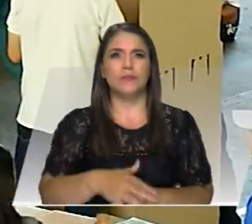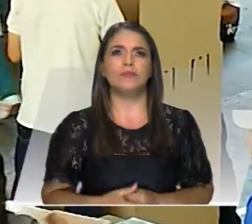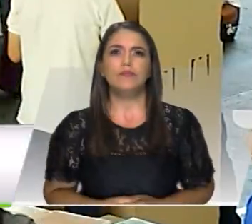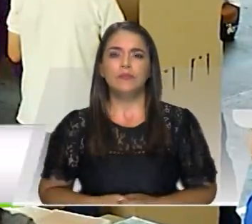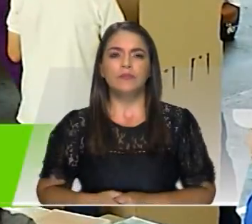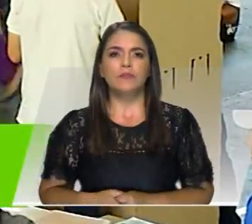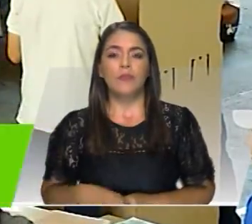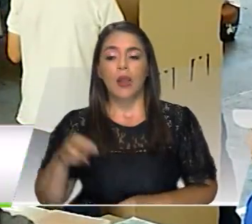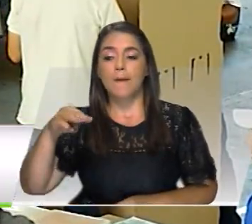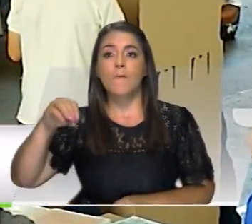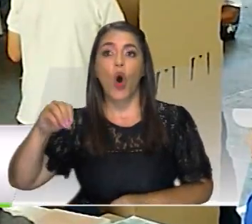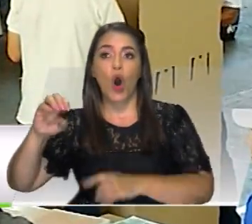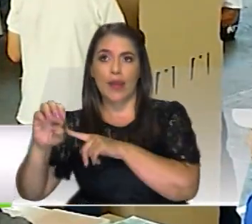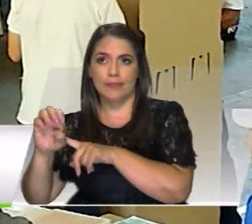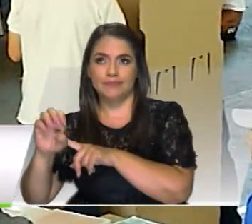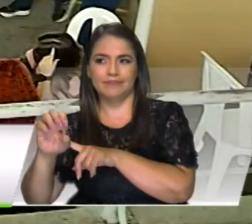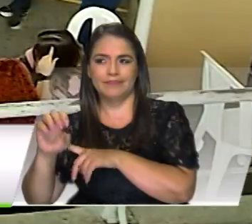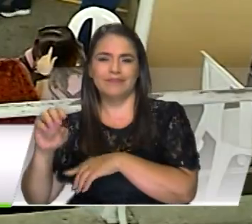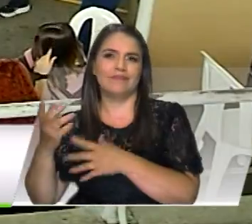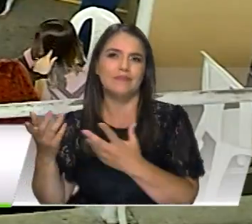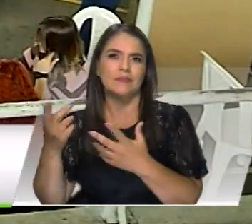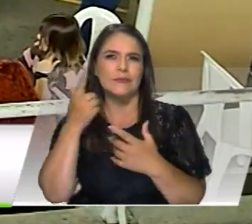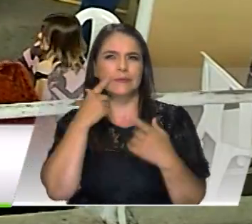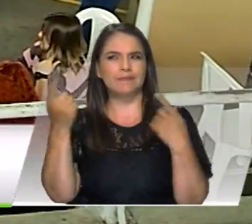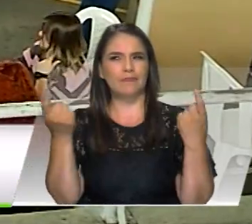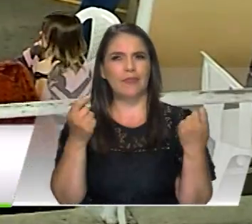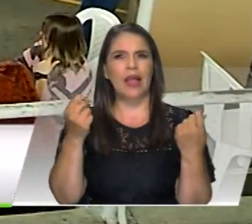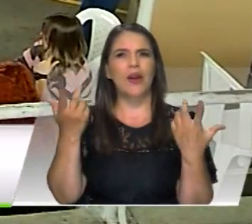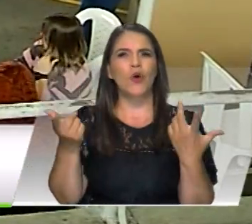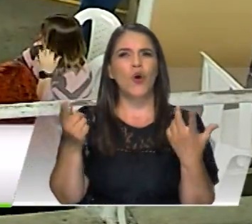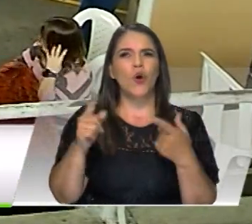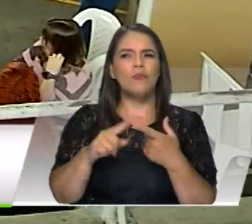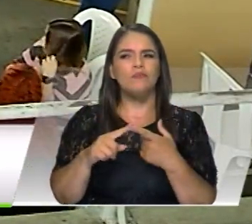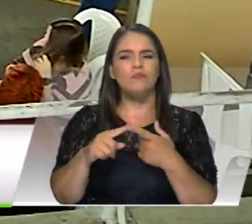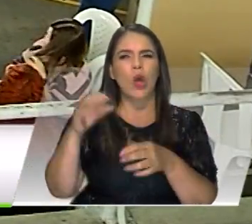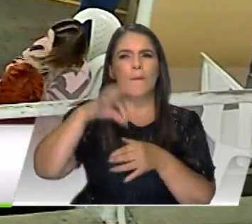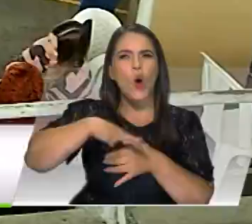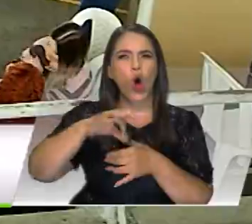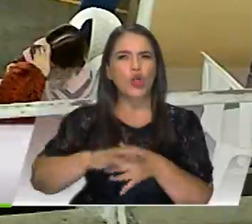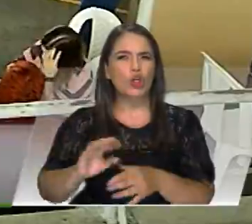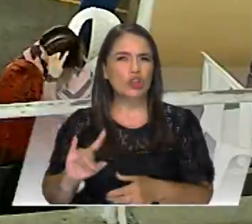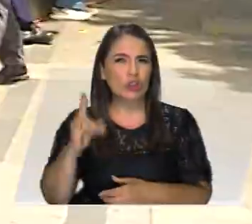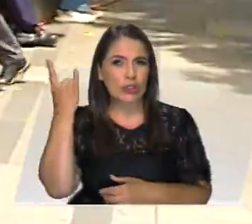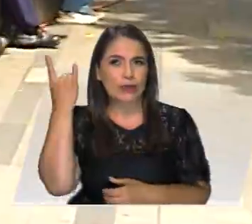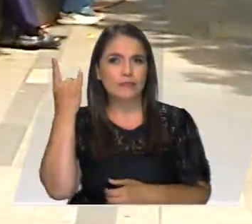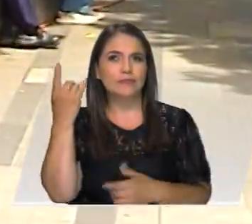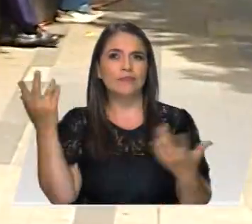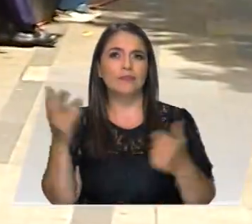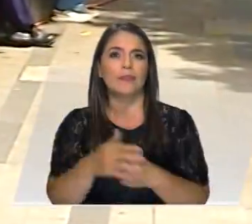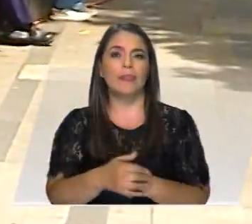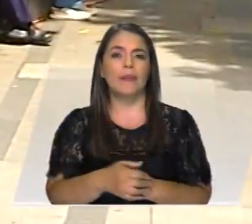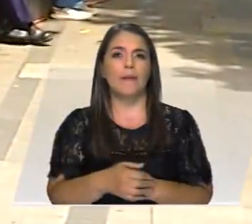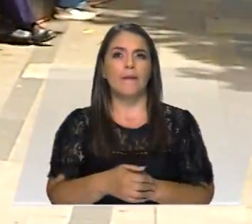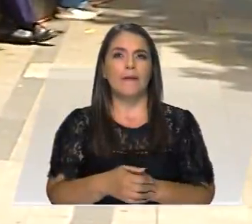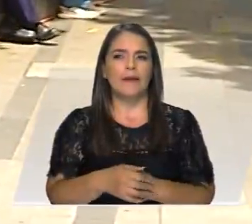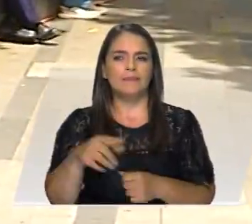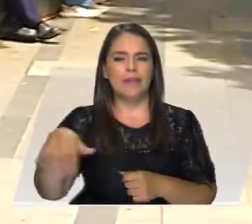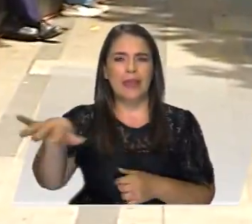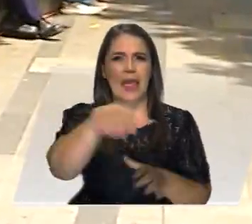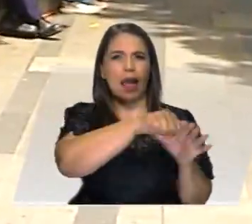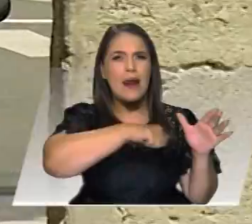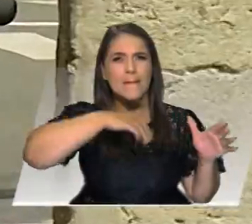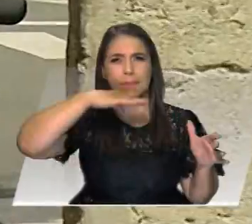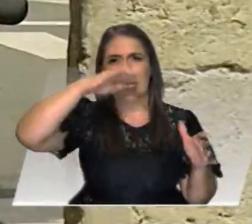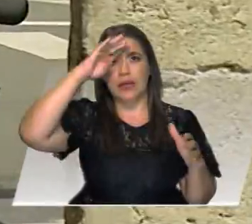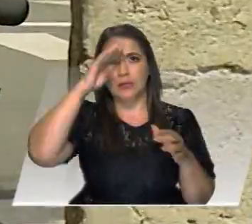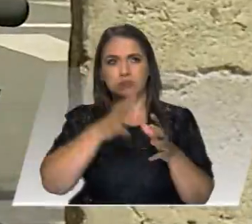Preocupa a la MOE el posible delito de transhumancia o trasteo de votos, sobre todo en los casos del Valle de Aburrá, donde la ciudadanía